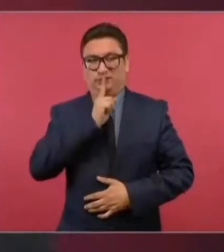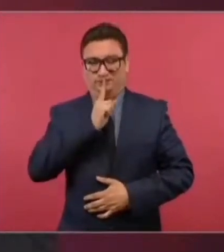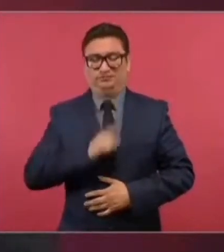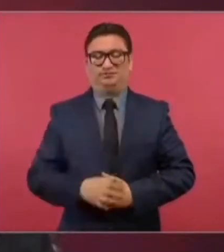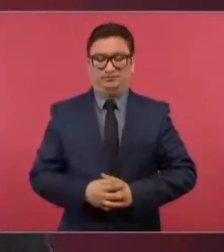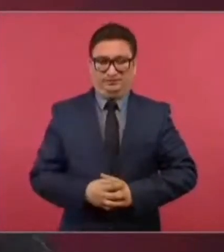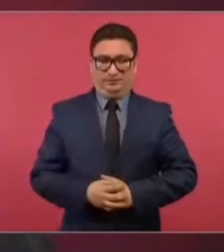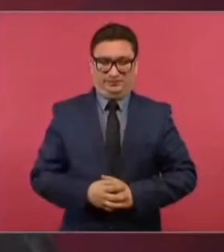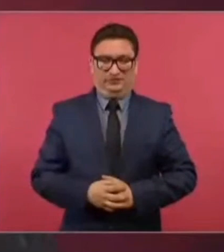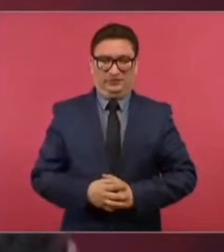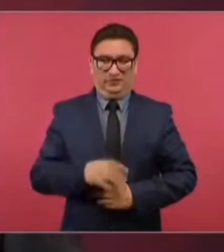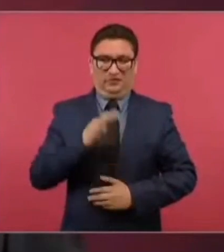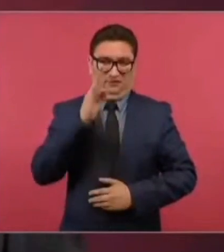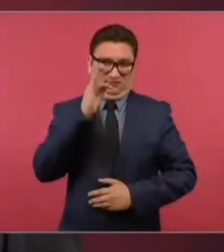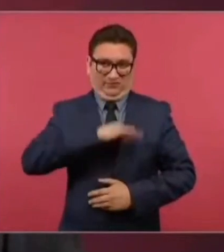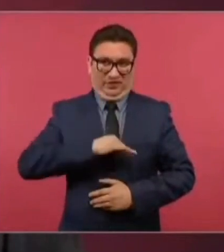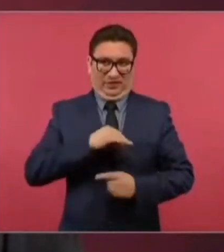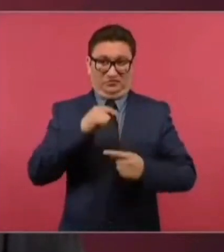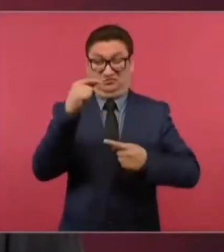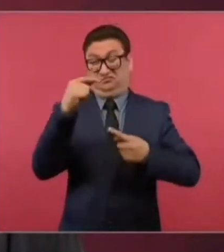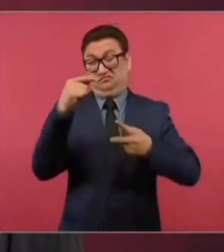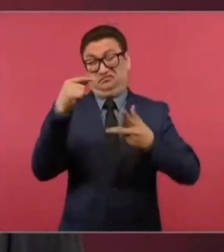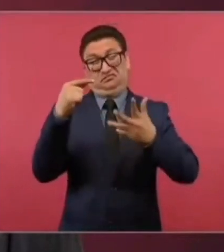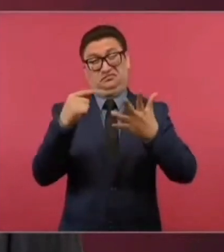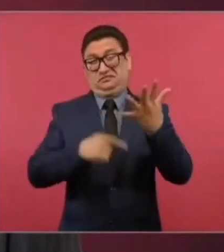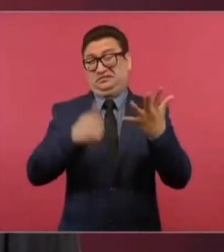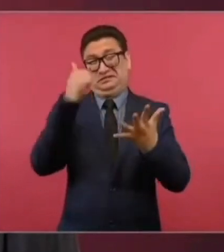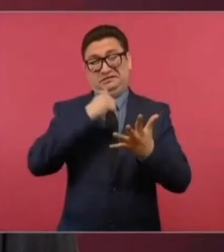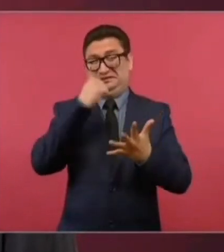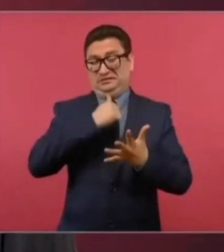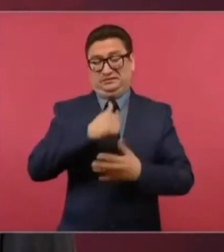Y así con muchos otros.